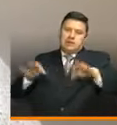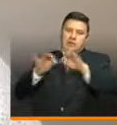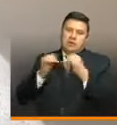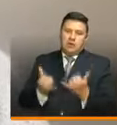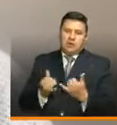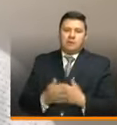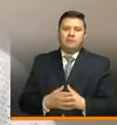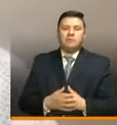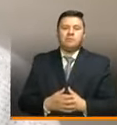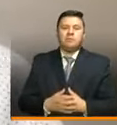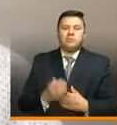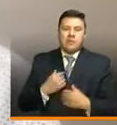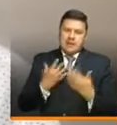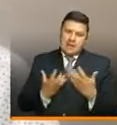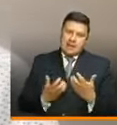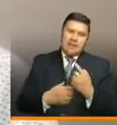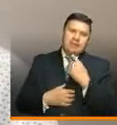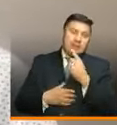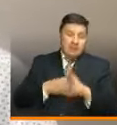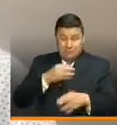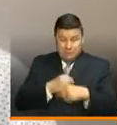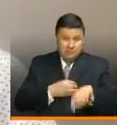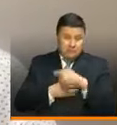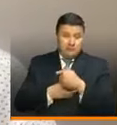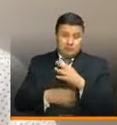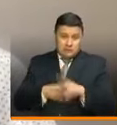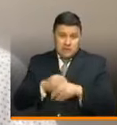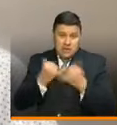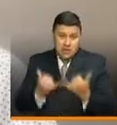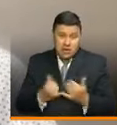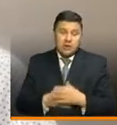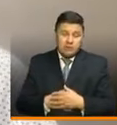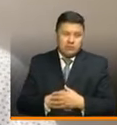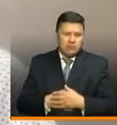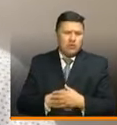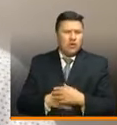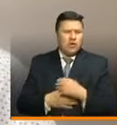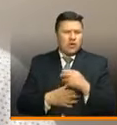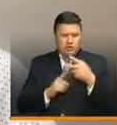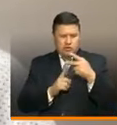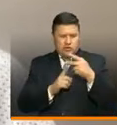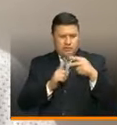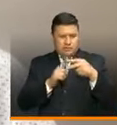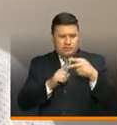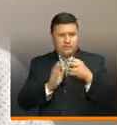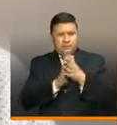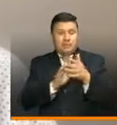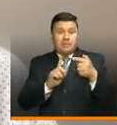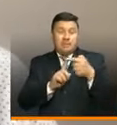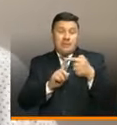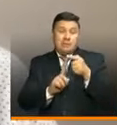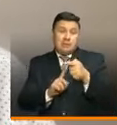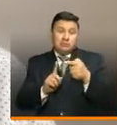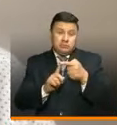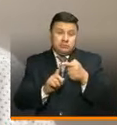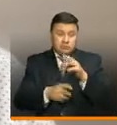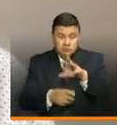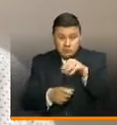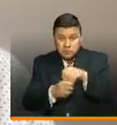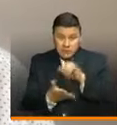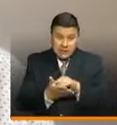momento. Yo quisiera, digamos, además de todo lo que han mencionado hasta ahorita, hacer como dos menciones. Lo primero es decir que dentro